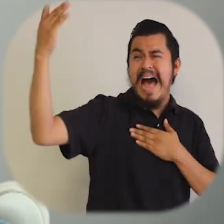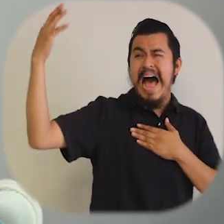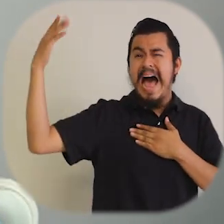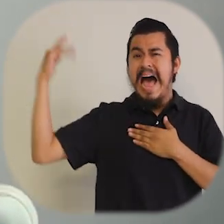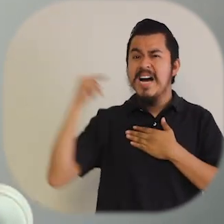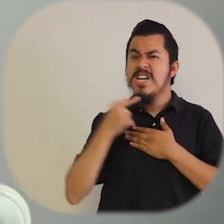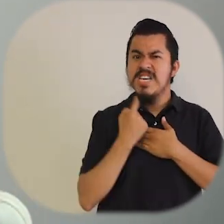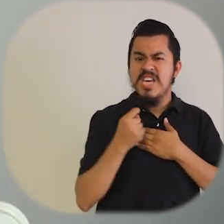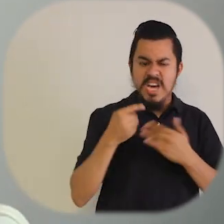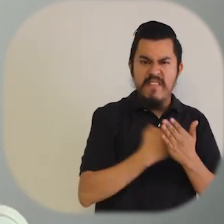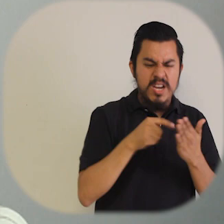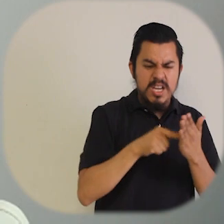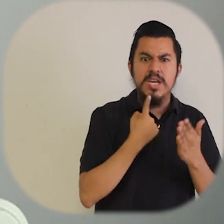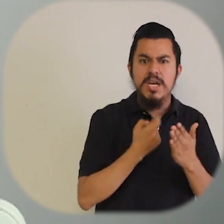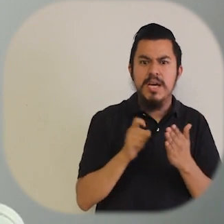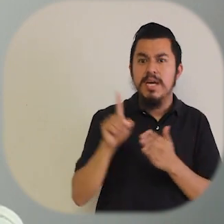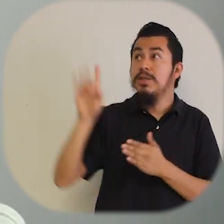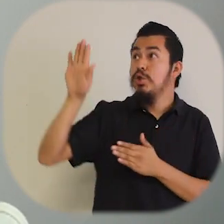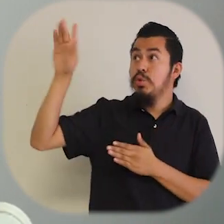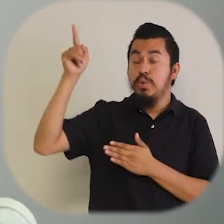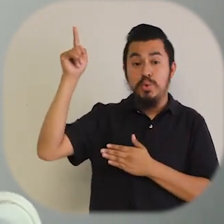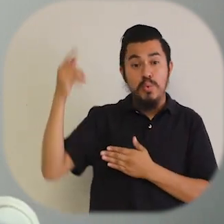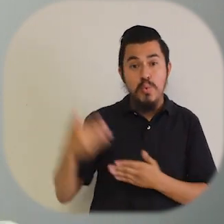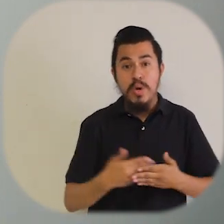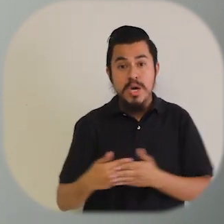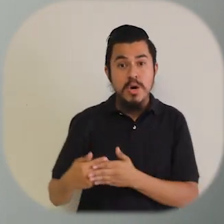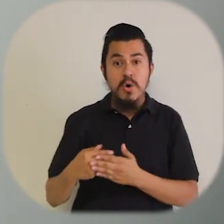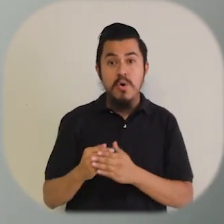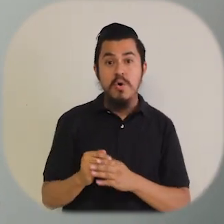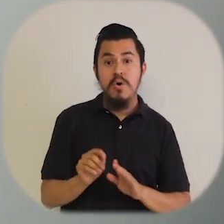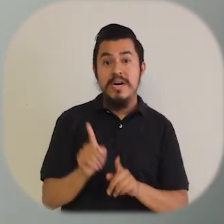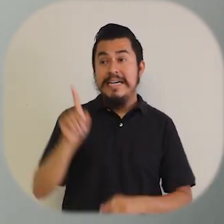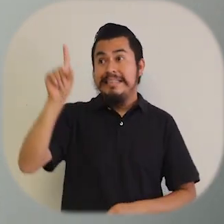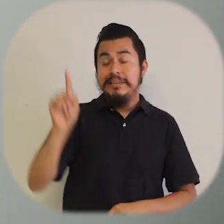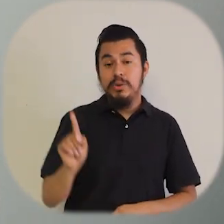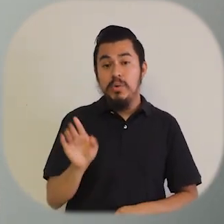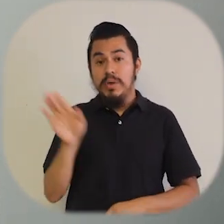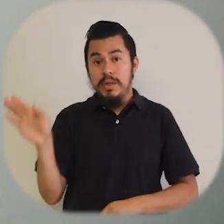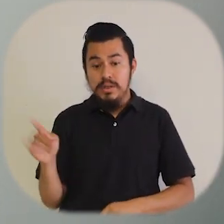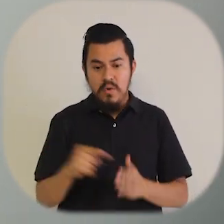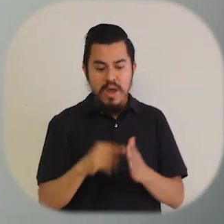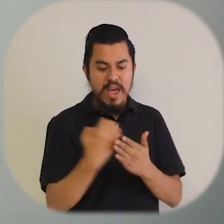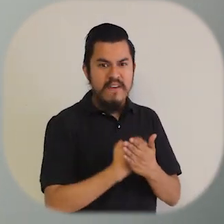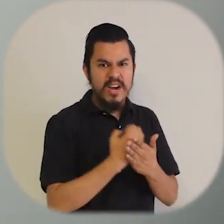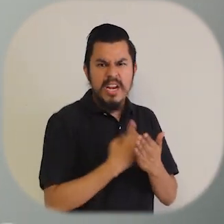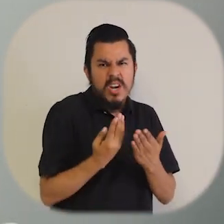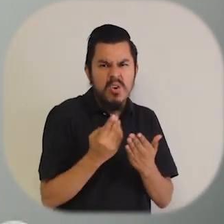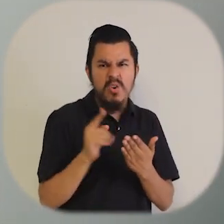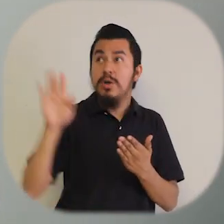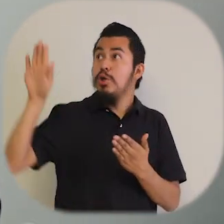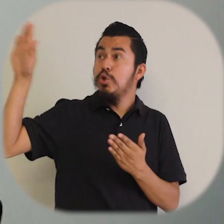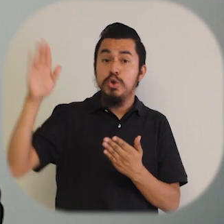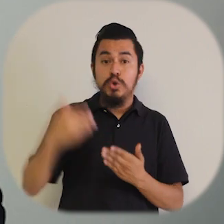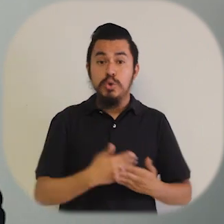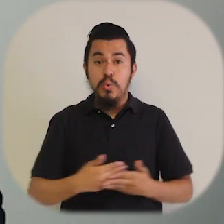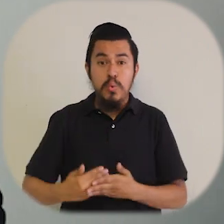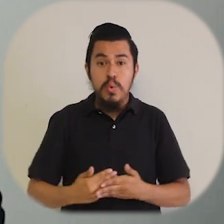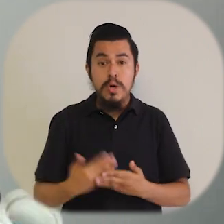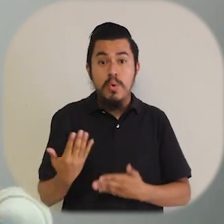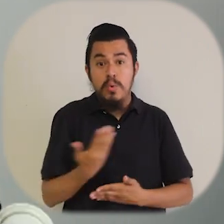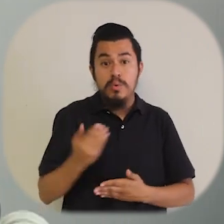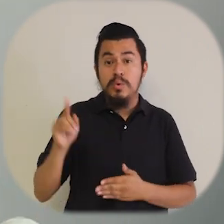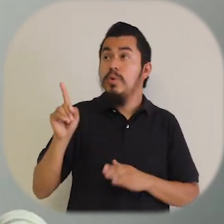Hijo, nuestro Señor Jesucristo, y que este evangelio es acerca de su Hijo, acerca de nuestro Señor Jesús